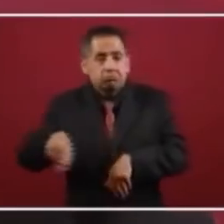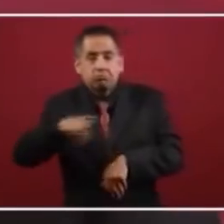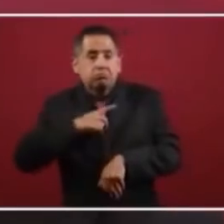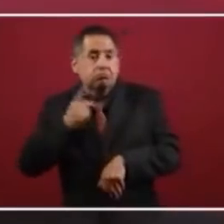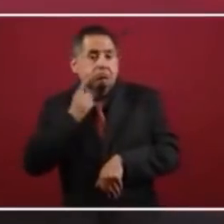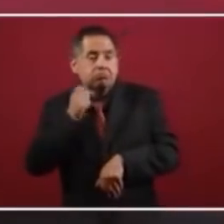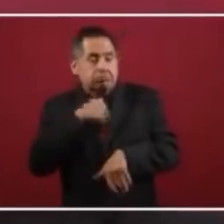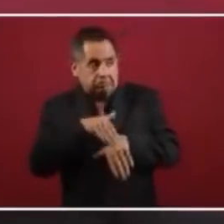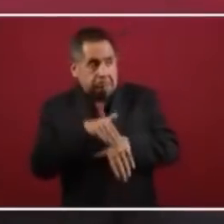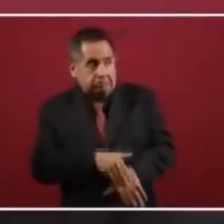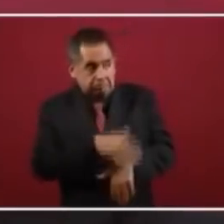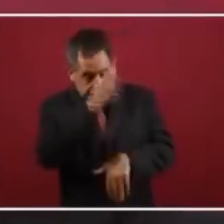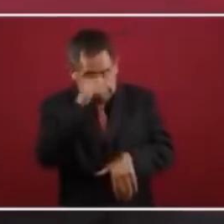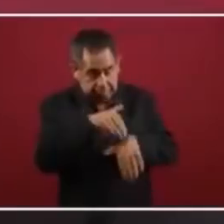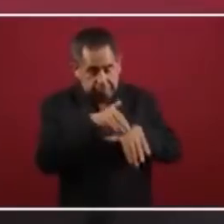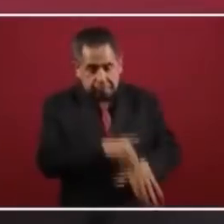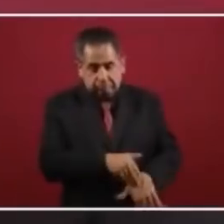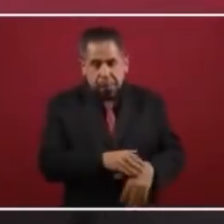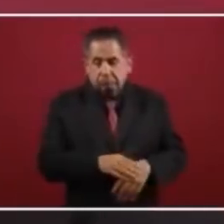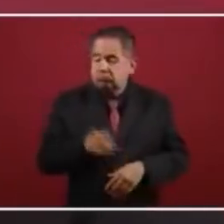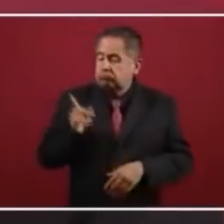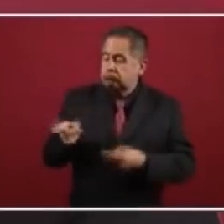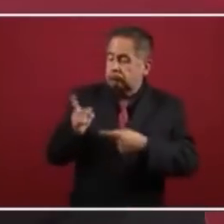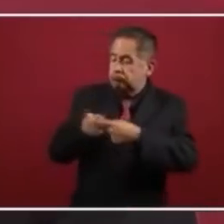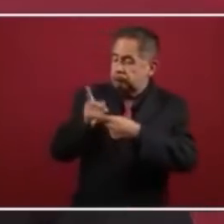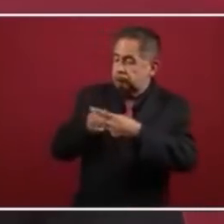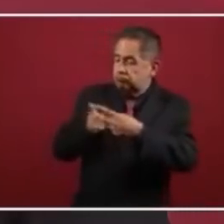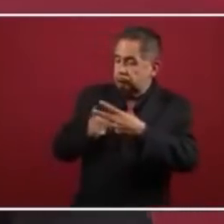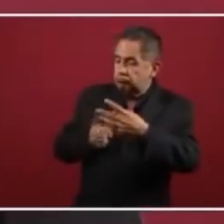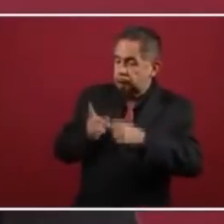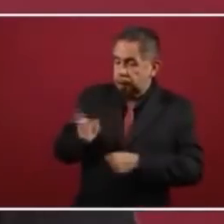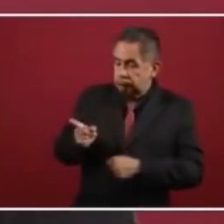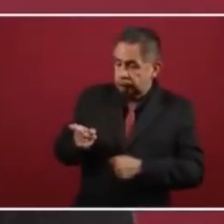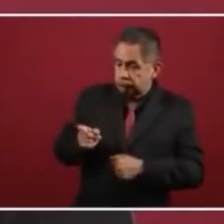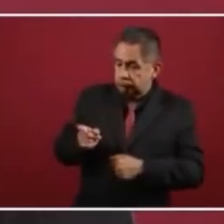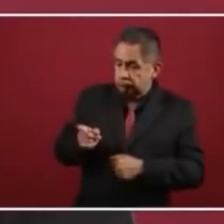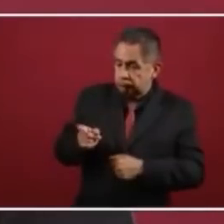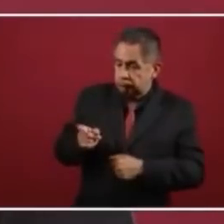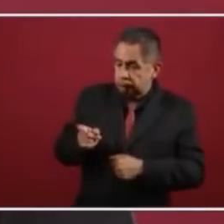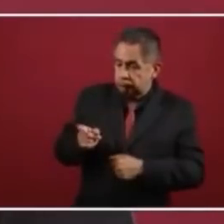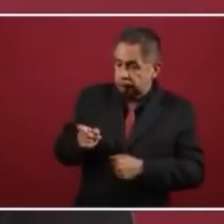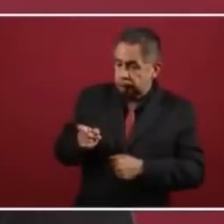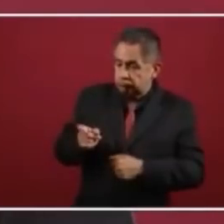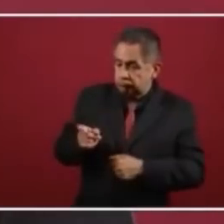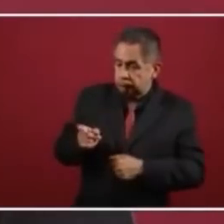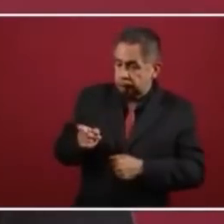recibían línea para aprobar.